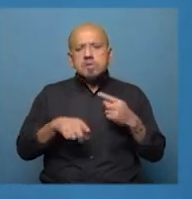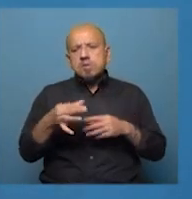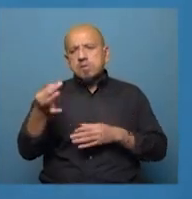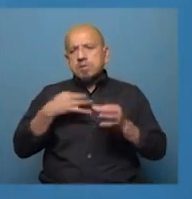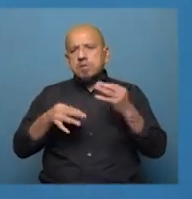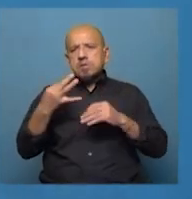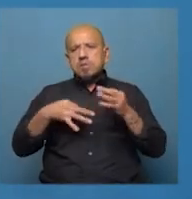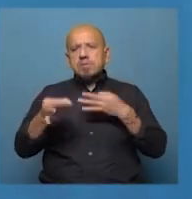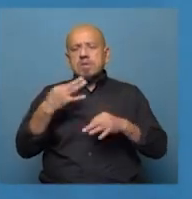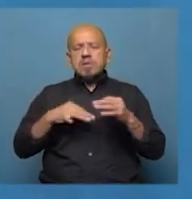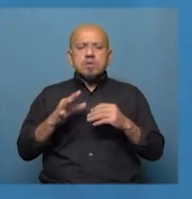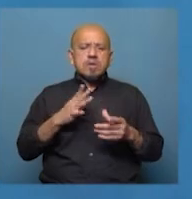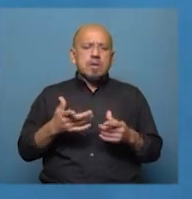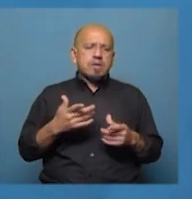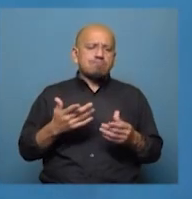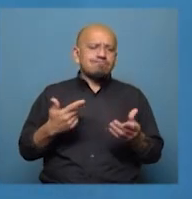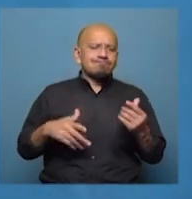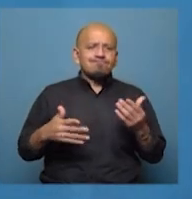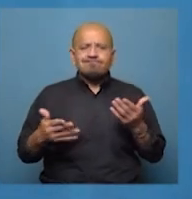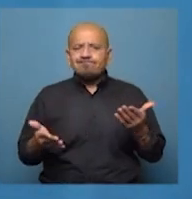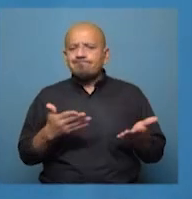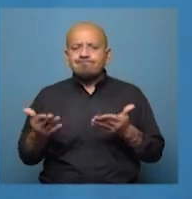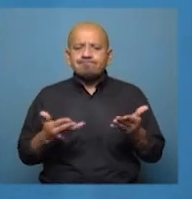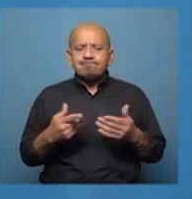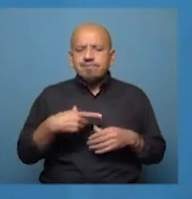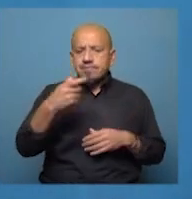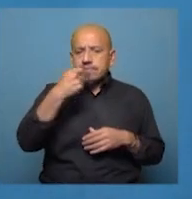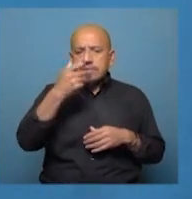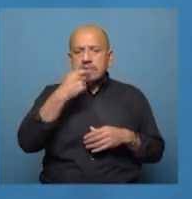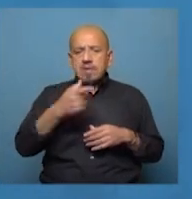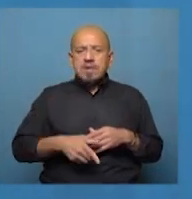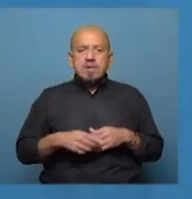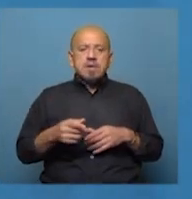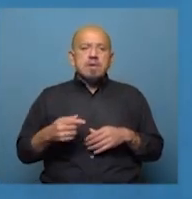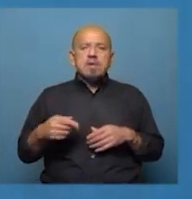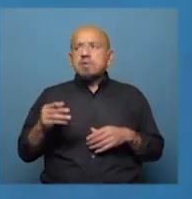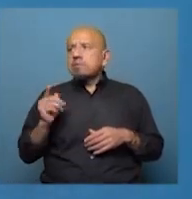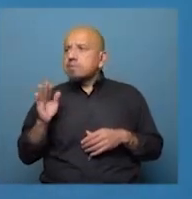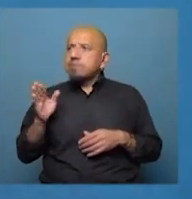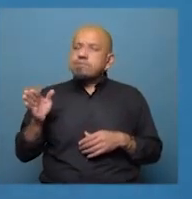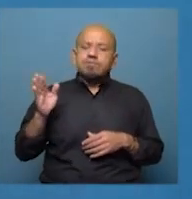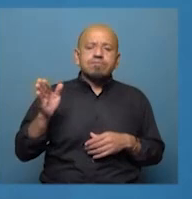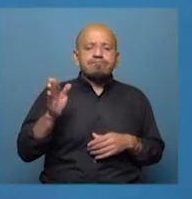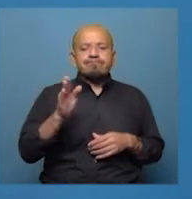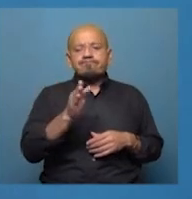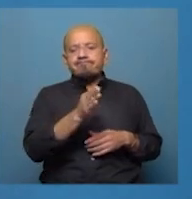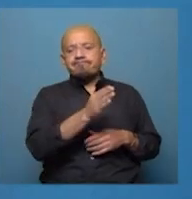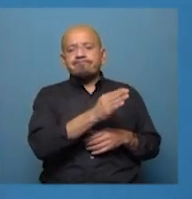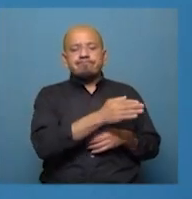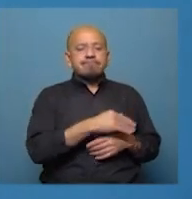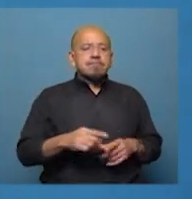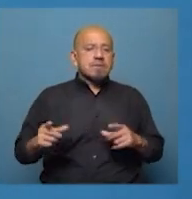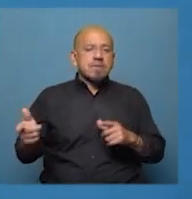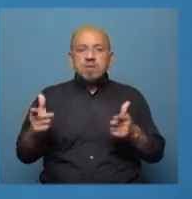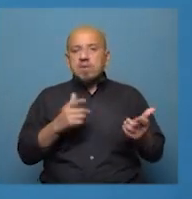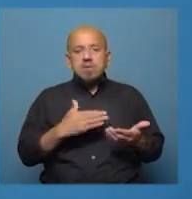va este expresando que no consigue los medicamentos va en un peregrinaje de un lado a otro y no lo encuentra y no lo encuentra porque hay